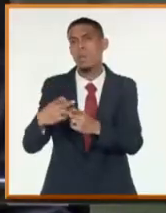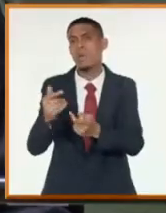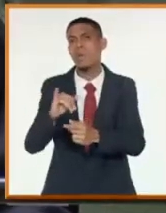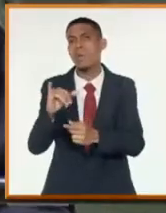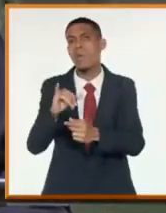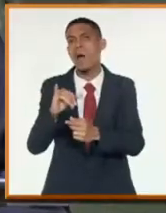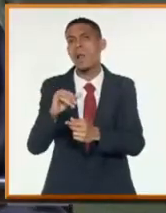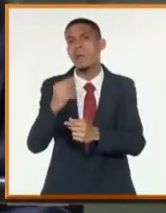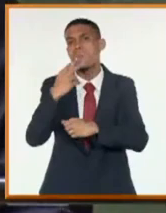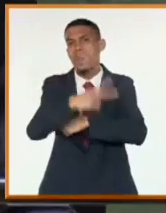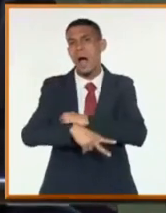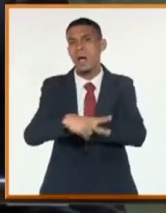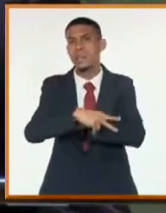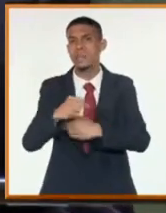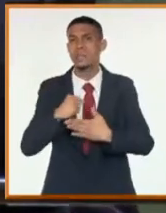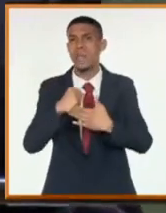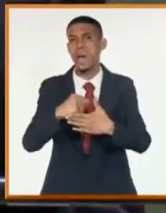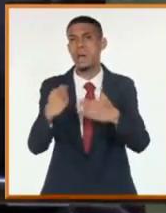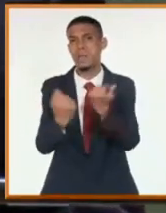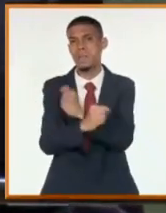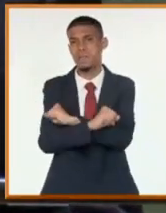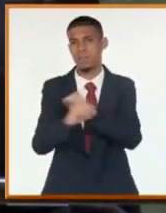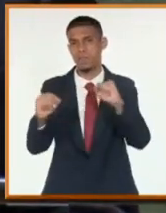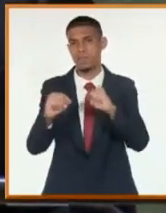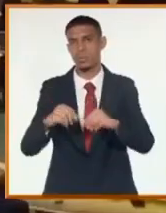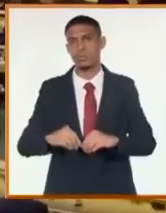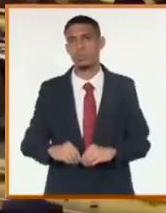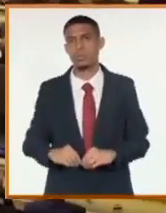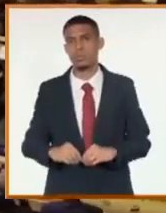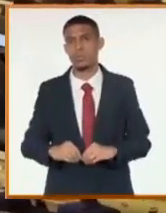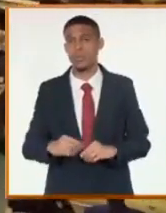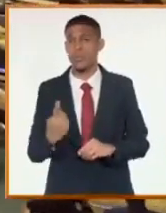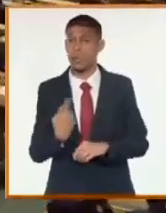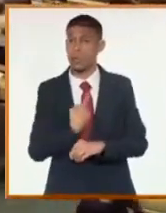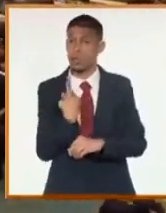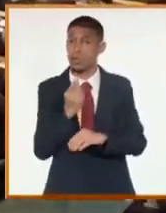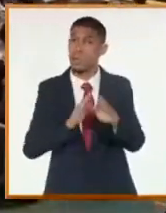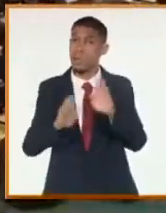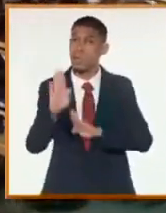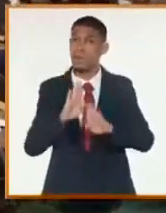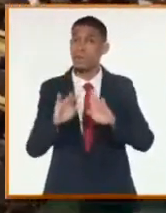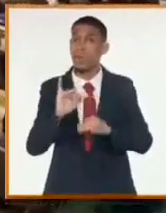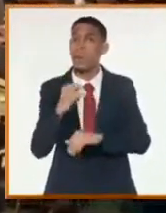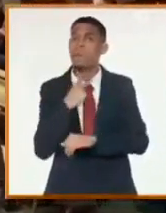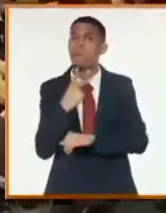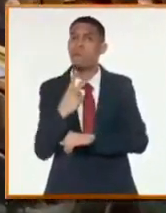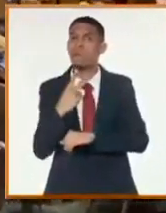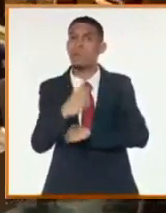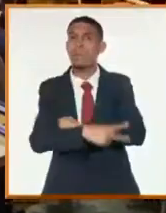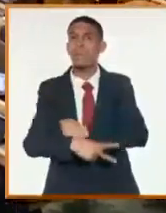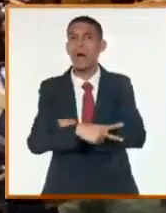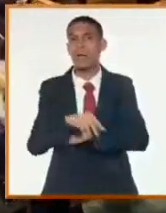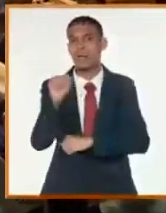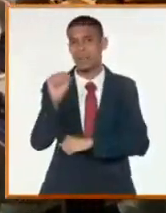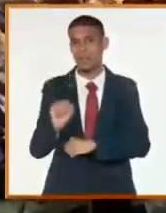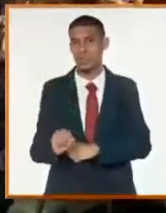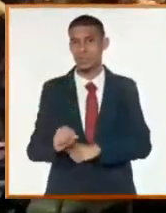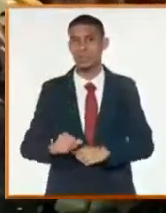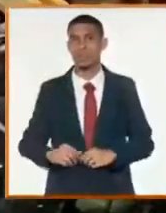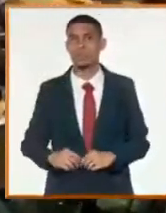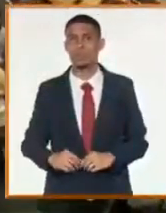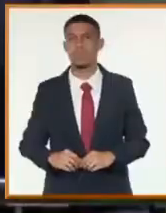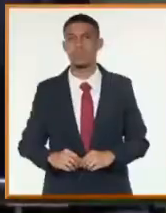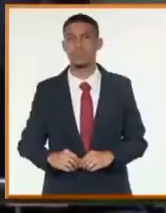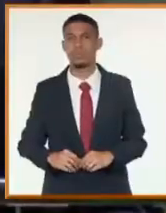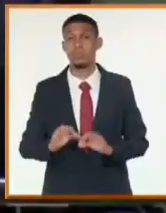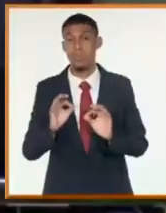juega el gobierno de los Estados Unidos contra Cuba. Y también defendimos las voces de los países del sur a partir de los consensos que habíamos alcanzado en